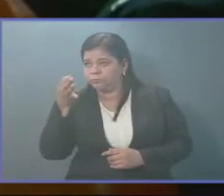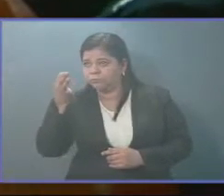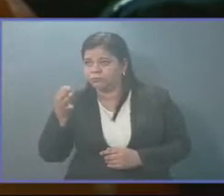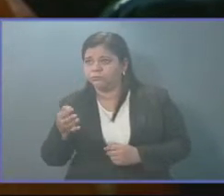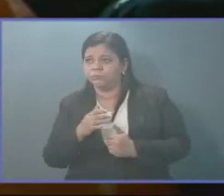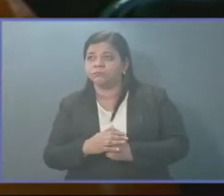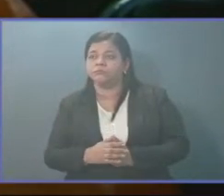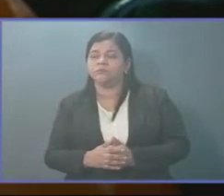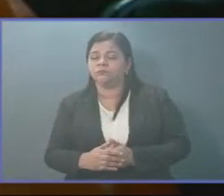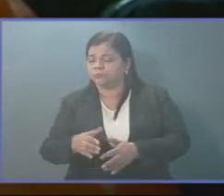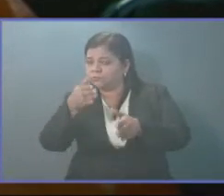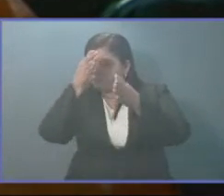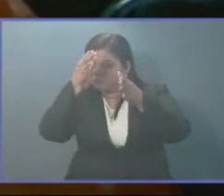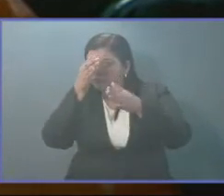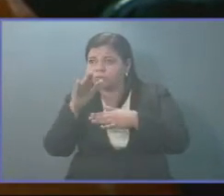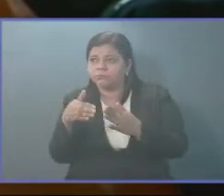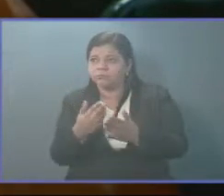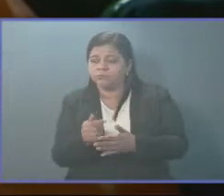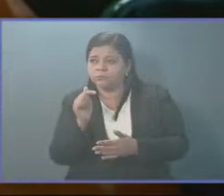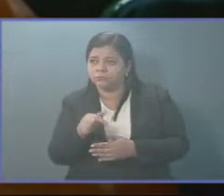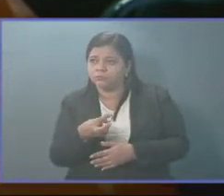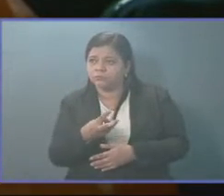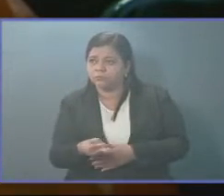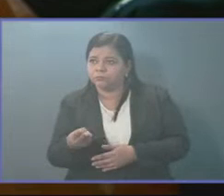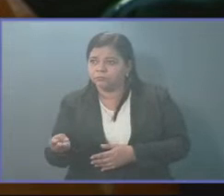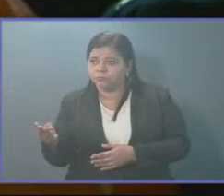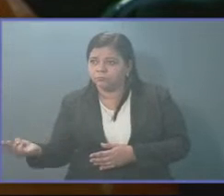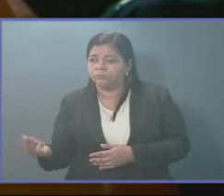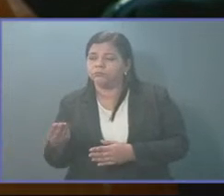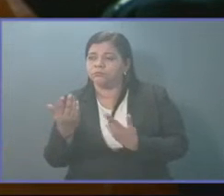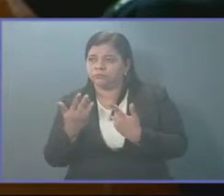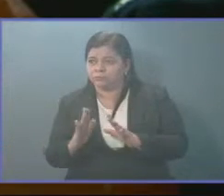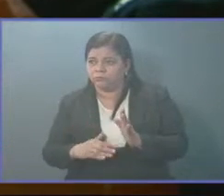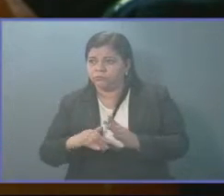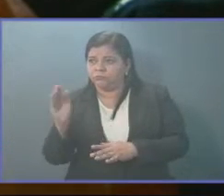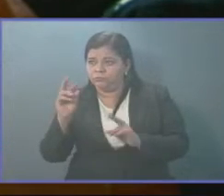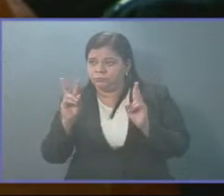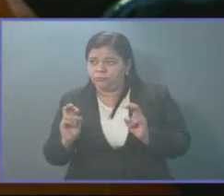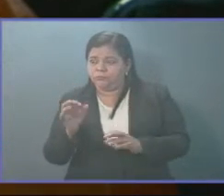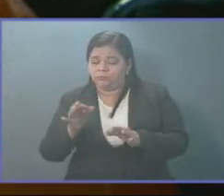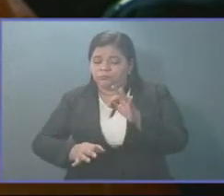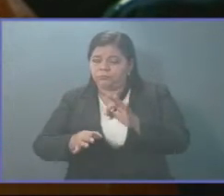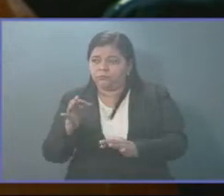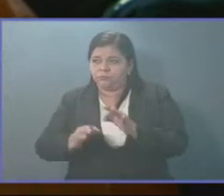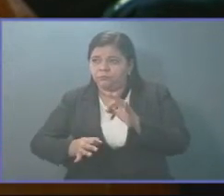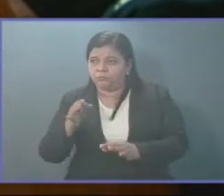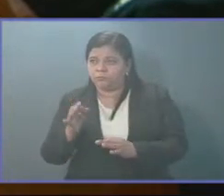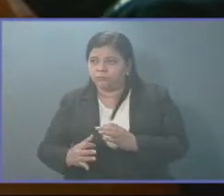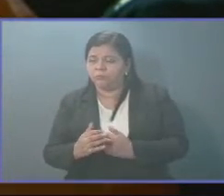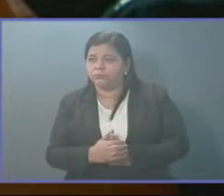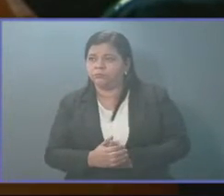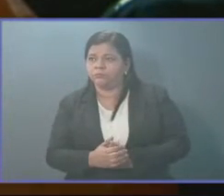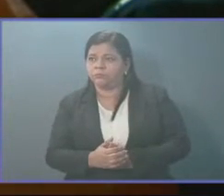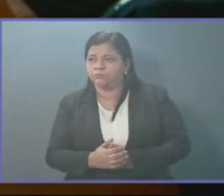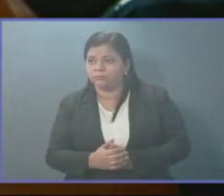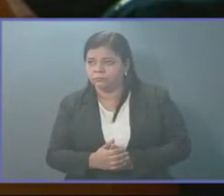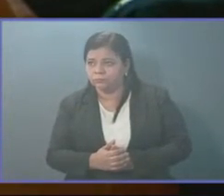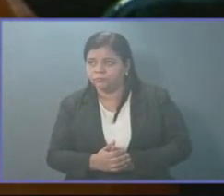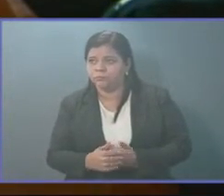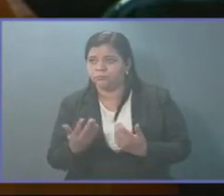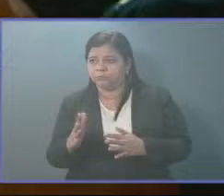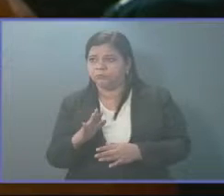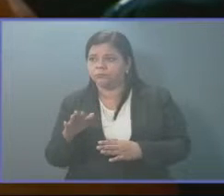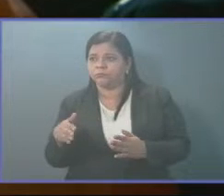doctas en esta materia. Eso es a lo que se dedican, a la judicialidad, ¿verdad? Y